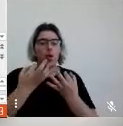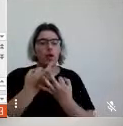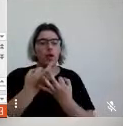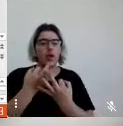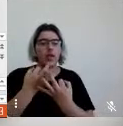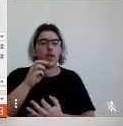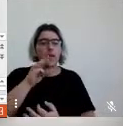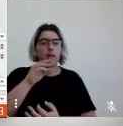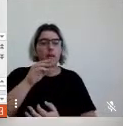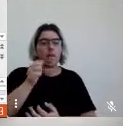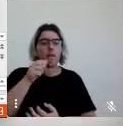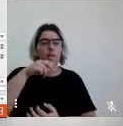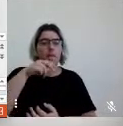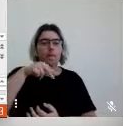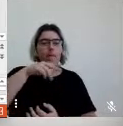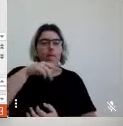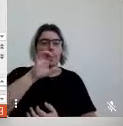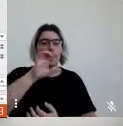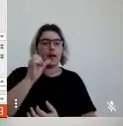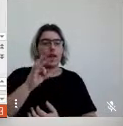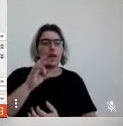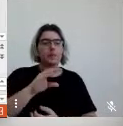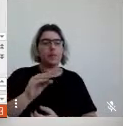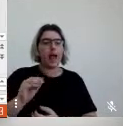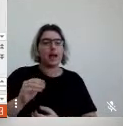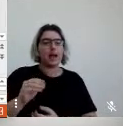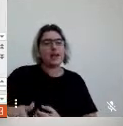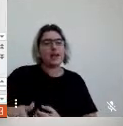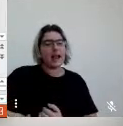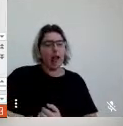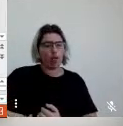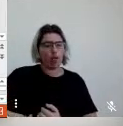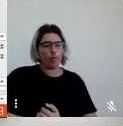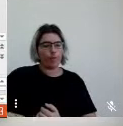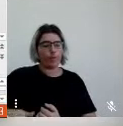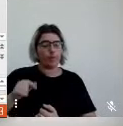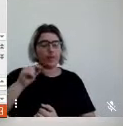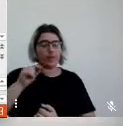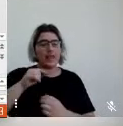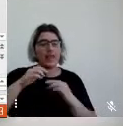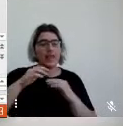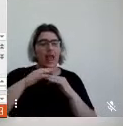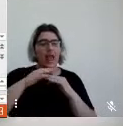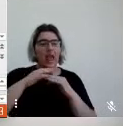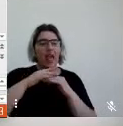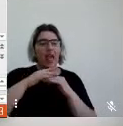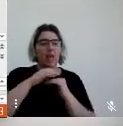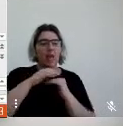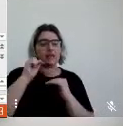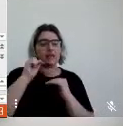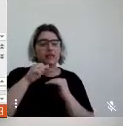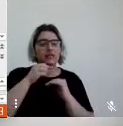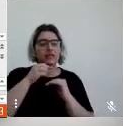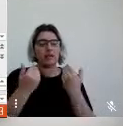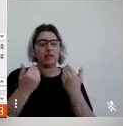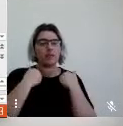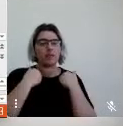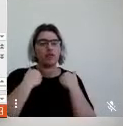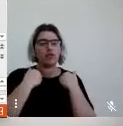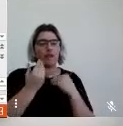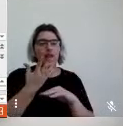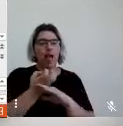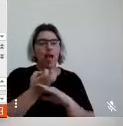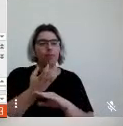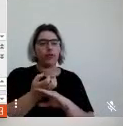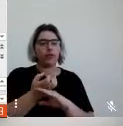hígado. Y en este punto son las enzimas pancreáticas y las del hígado las que van a encargarse de la digestión de las proteínas, de los